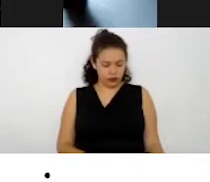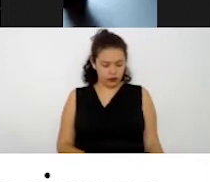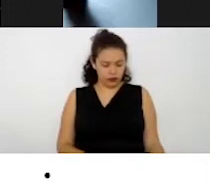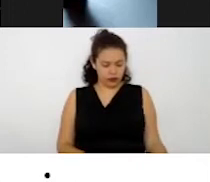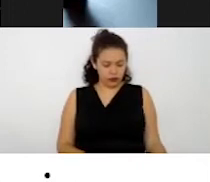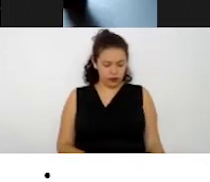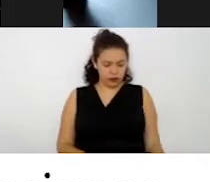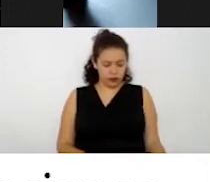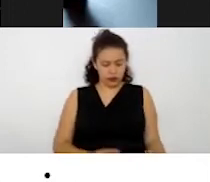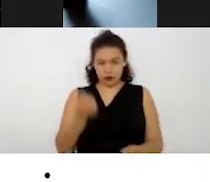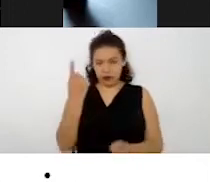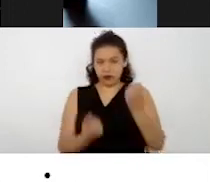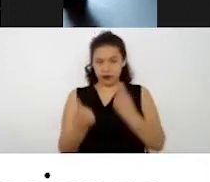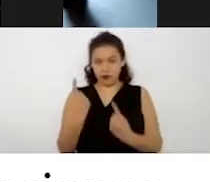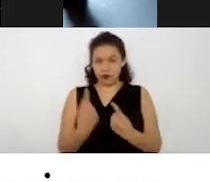¿Alguien?